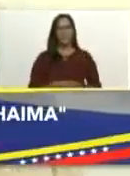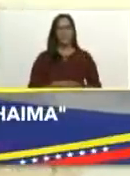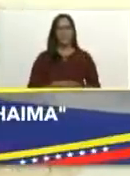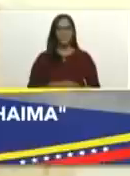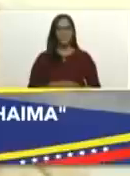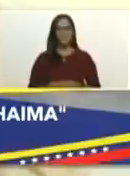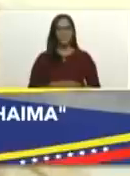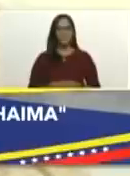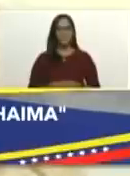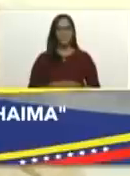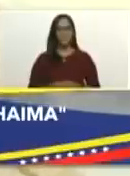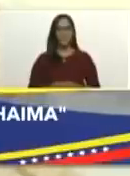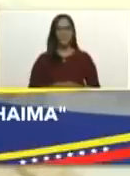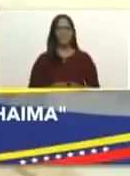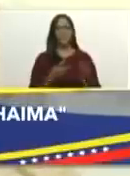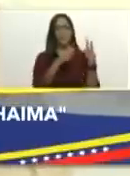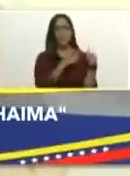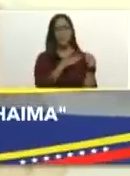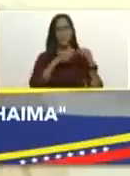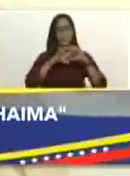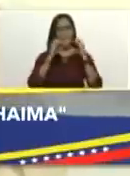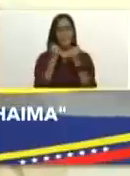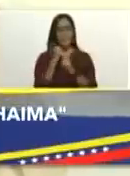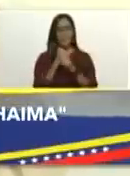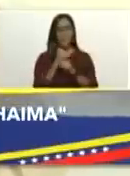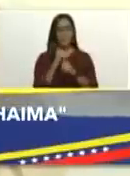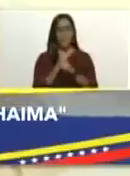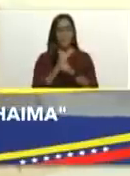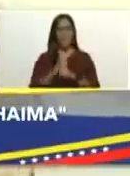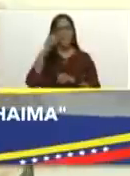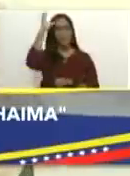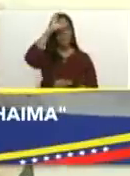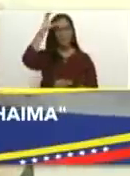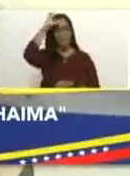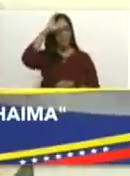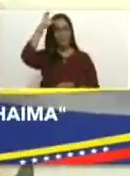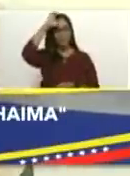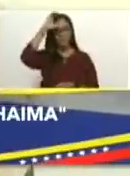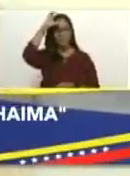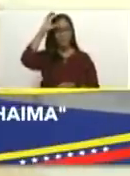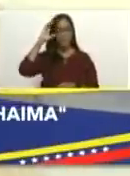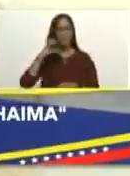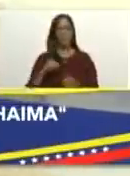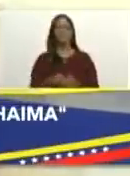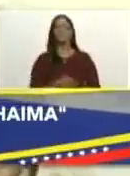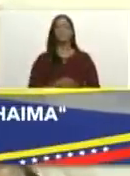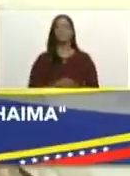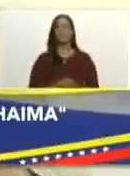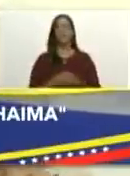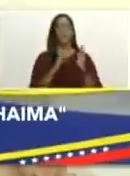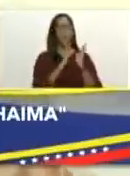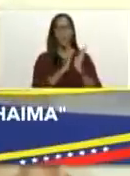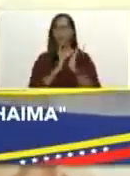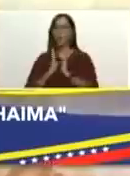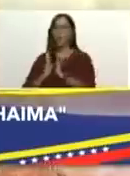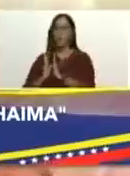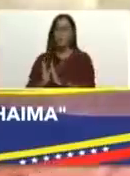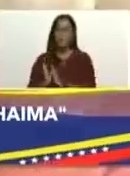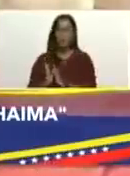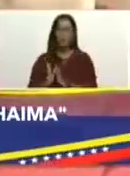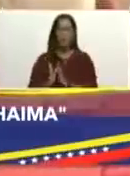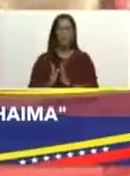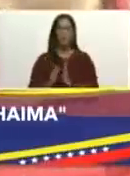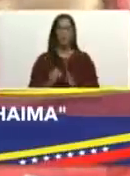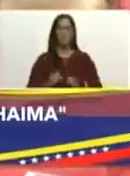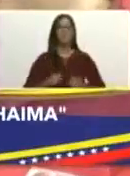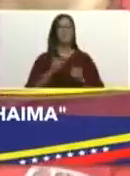En manos de la clase obrera. Consciente. Consciente. Movilizada. Organizada. Cada vez